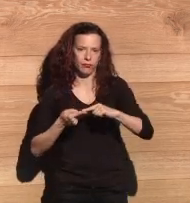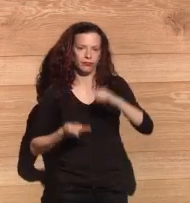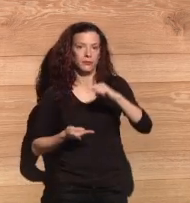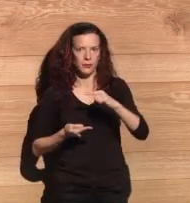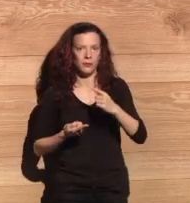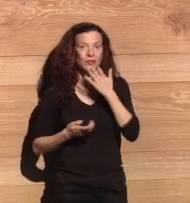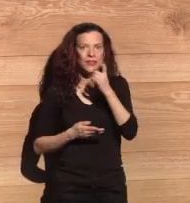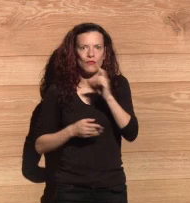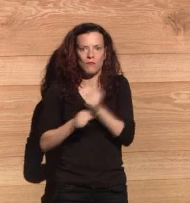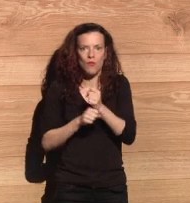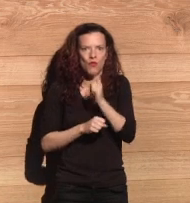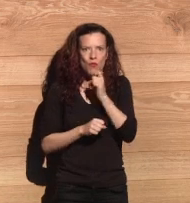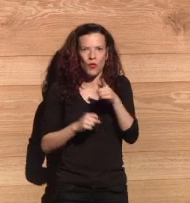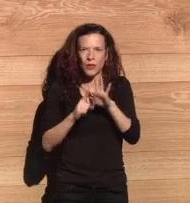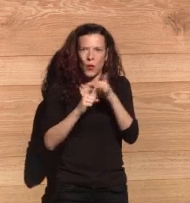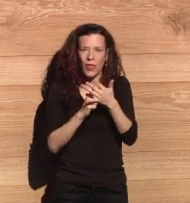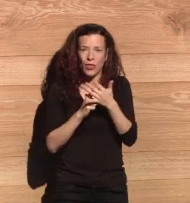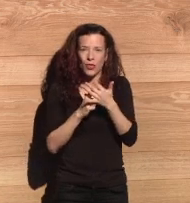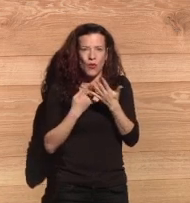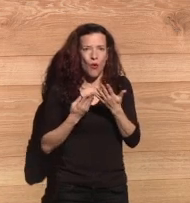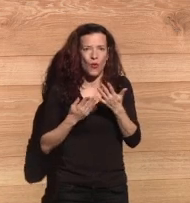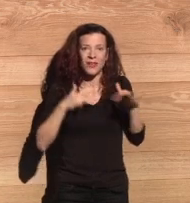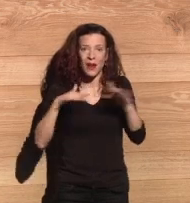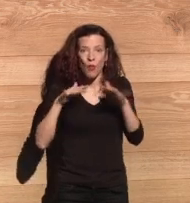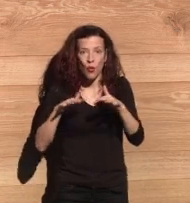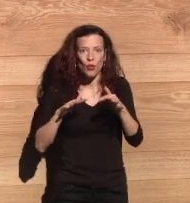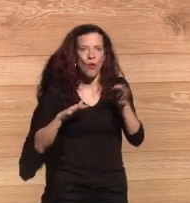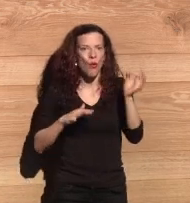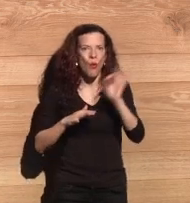trabajas, ¿no? En esas situaciones de terremotos,